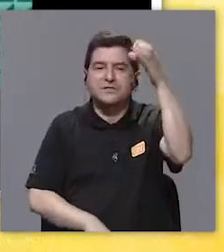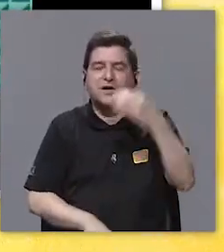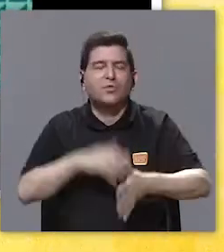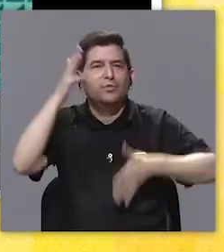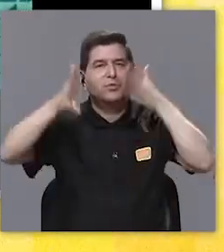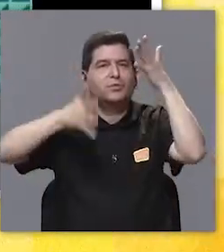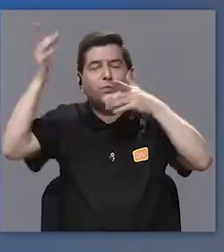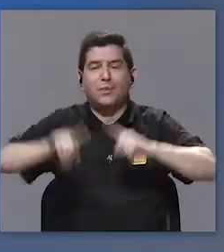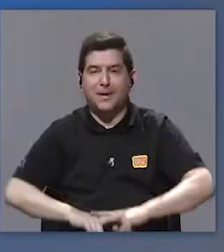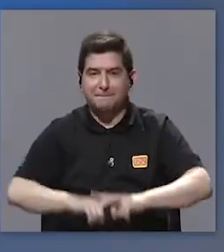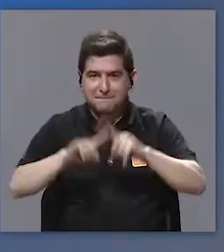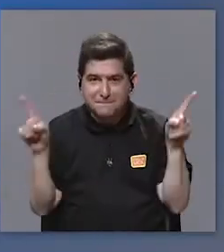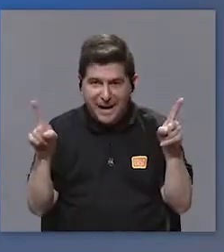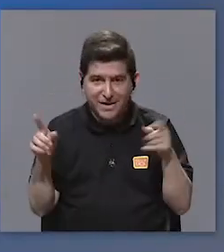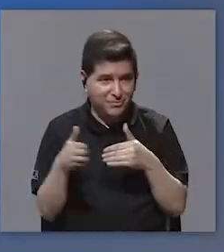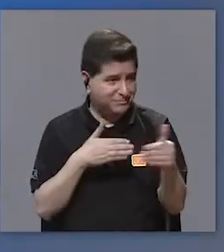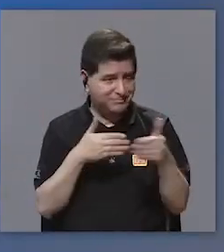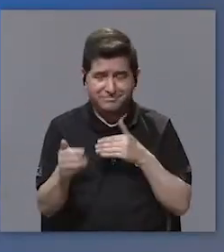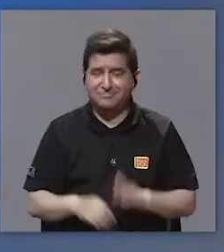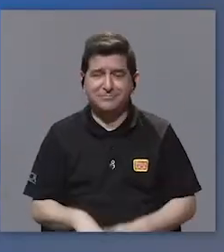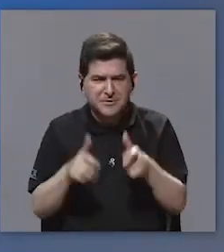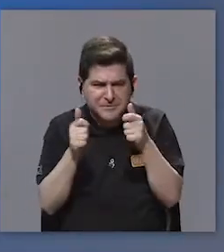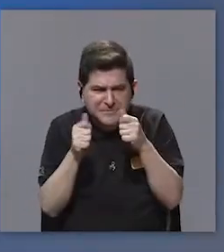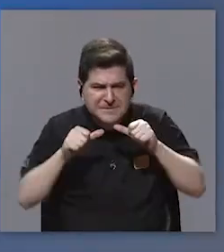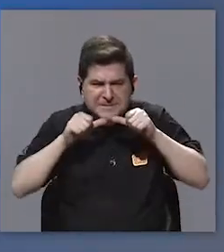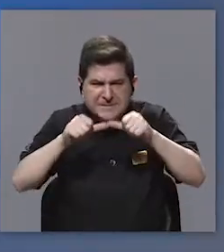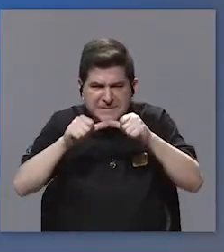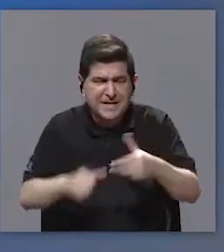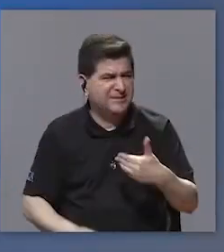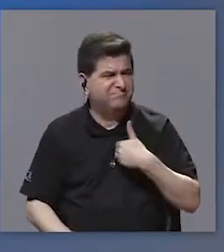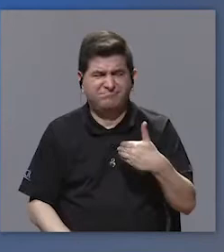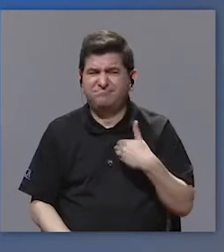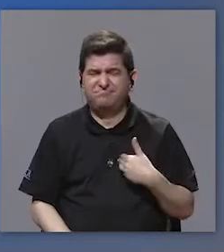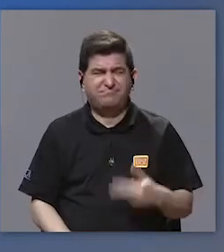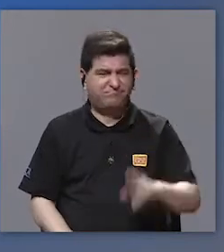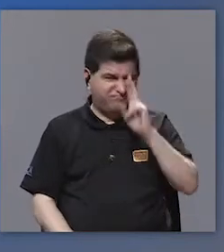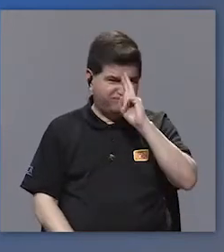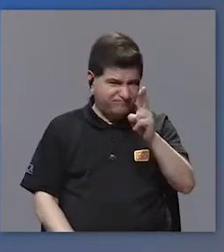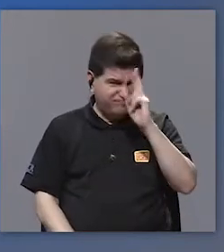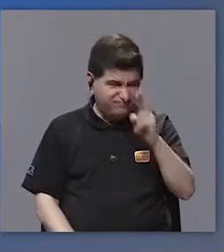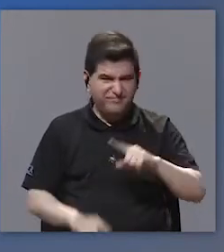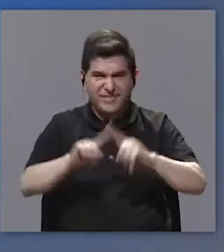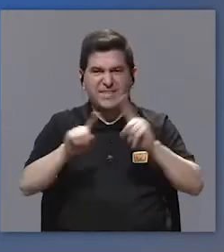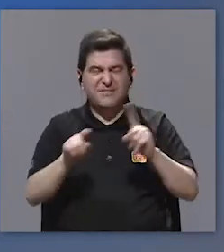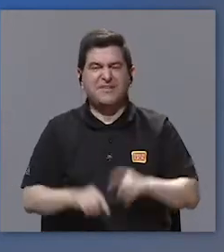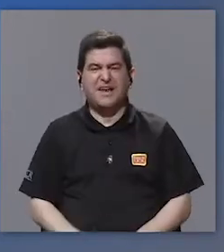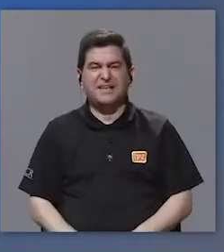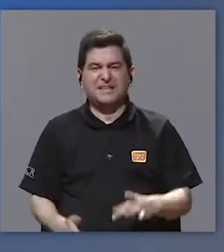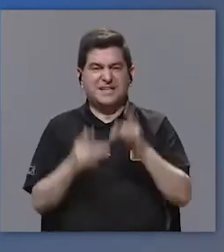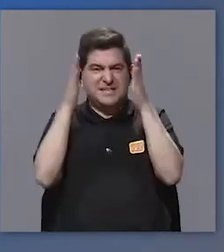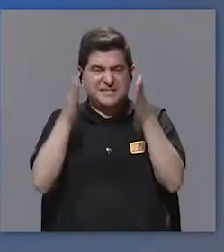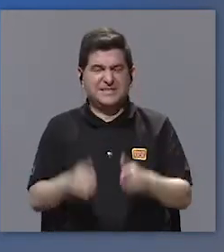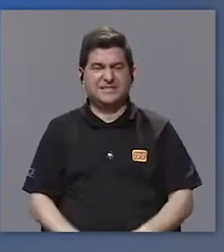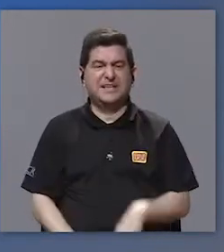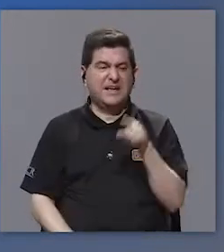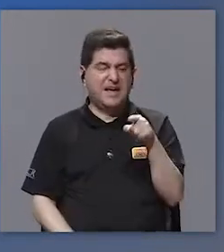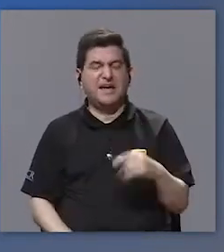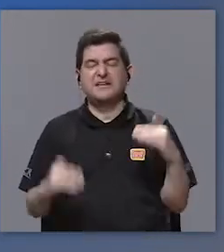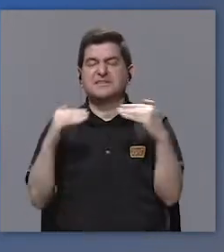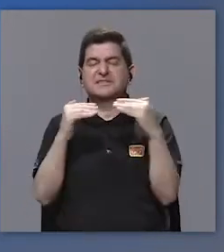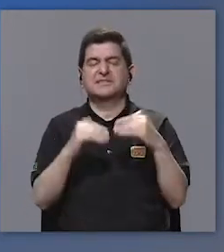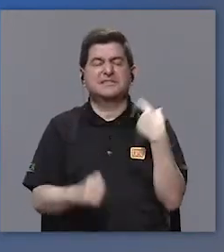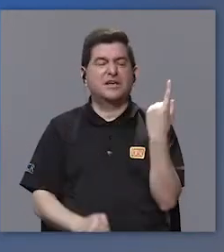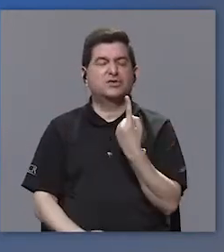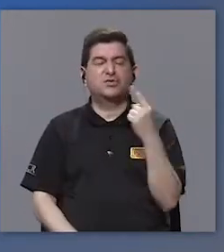creativa pero aún así los videojuegos siguen sin obtener el reconocimiento de muchos académicos que reservan ese